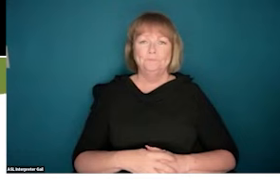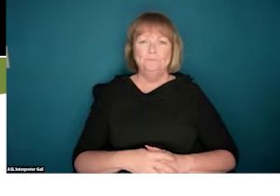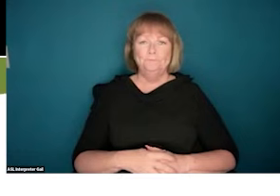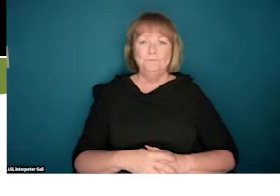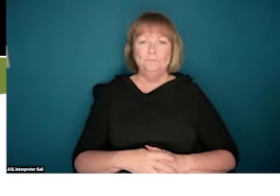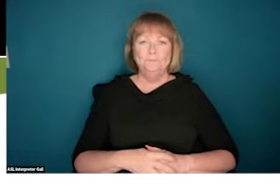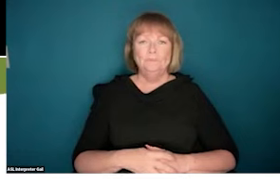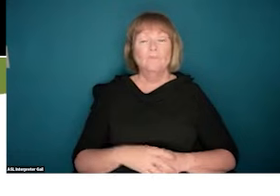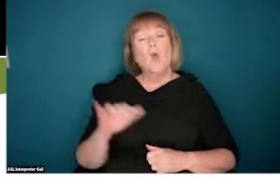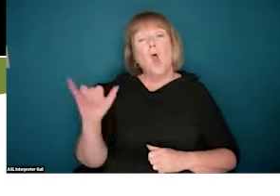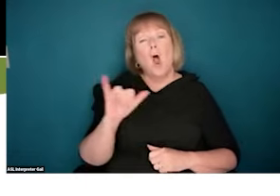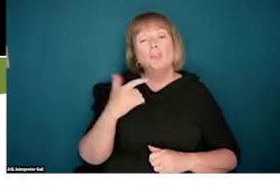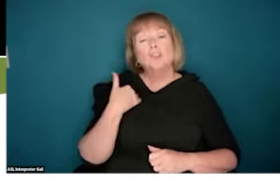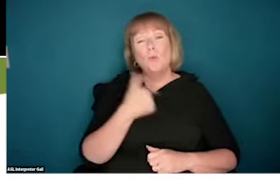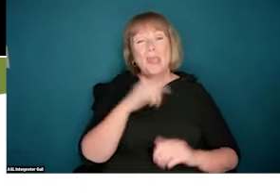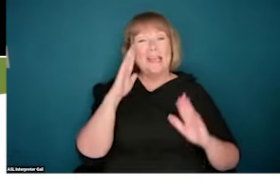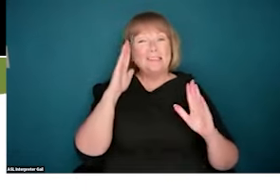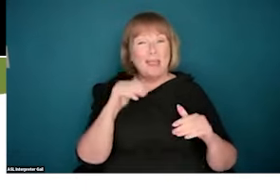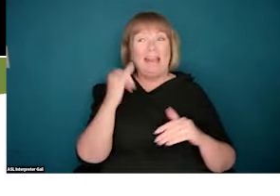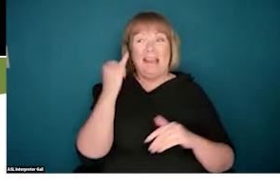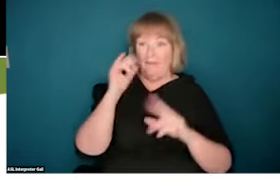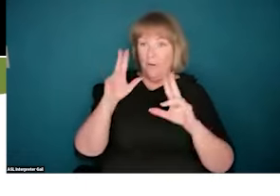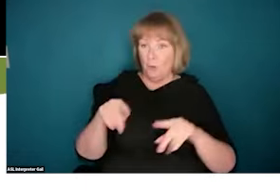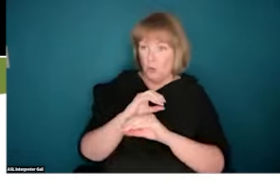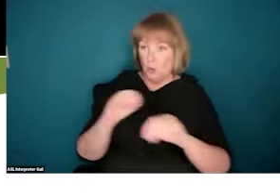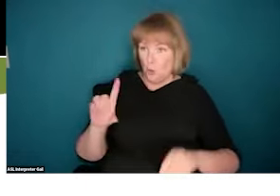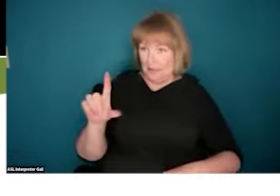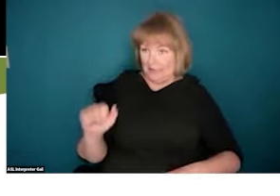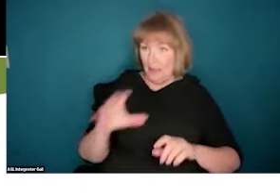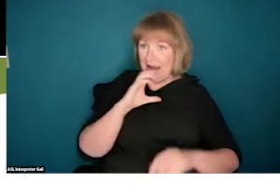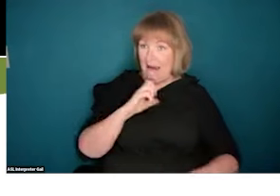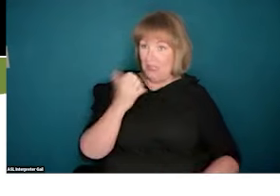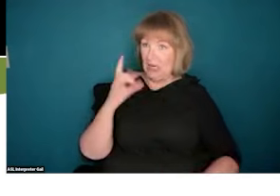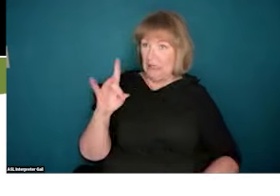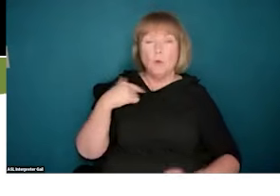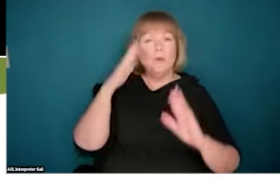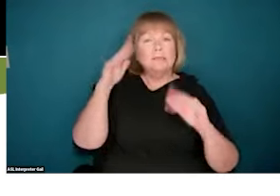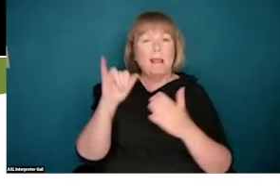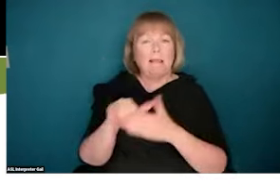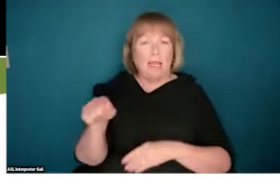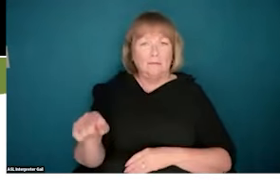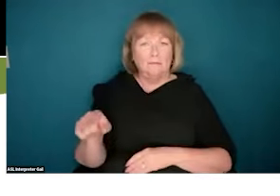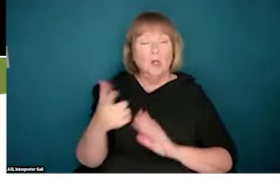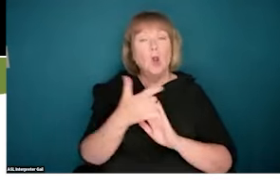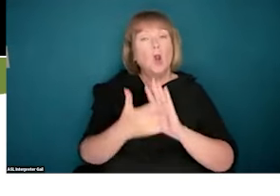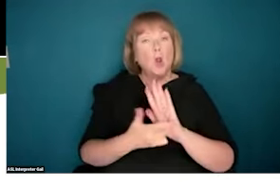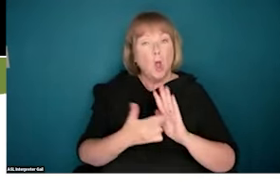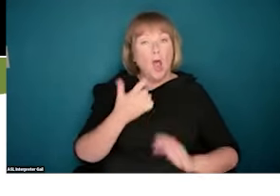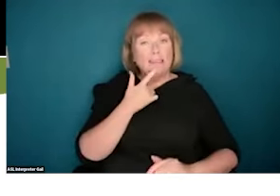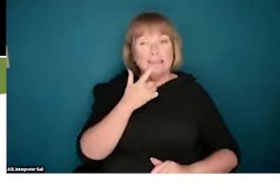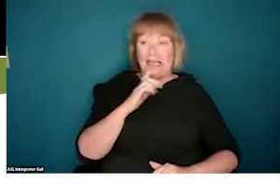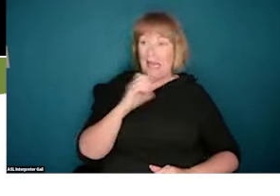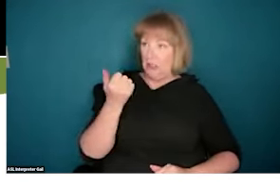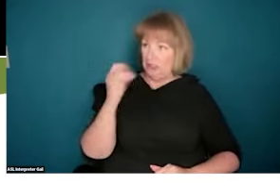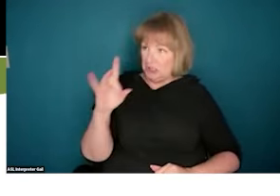así, entonces su visualización de la vida yo creo que es más feliz, es más tranquila, es más seguro. Recuerde,